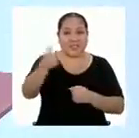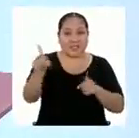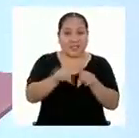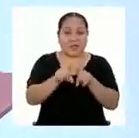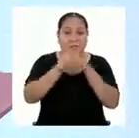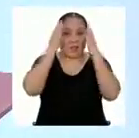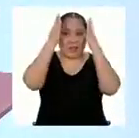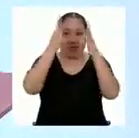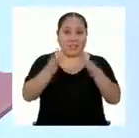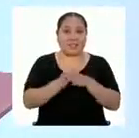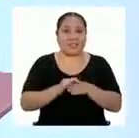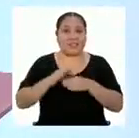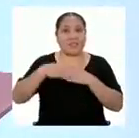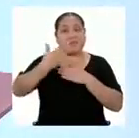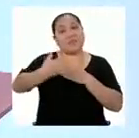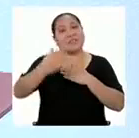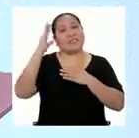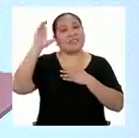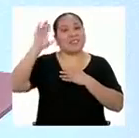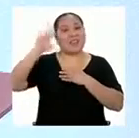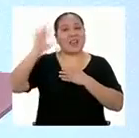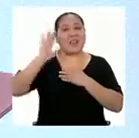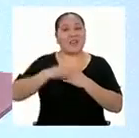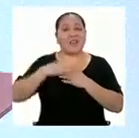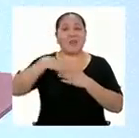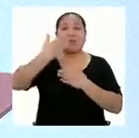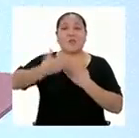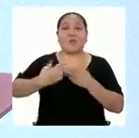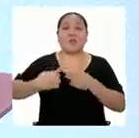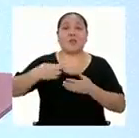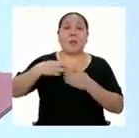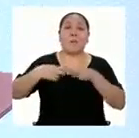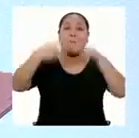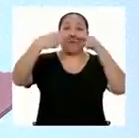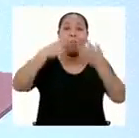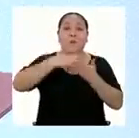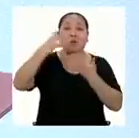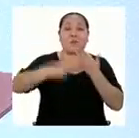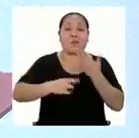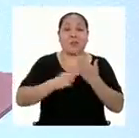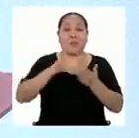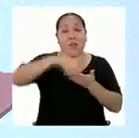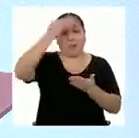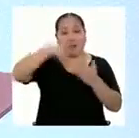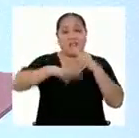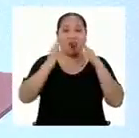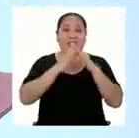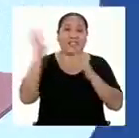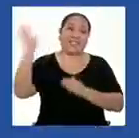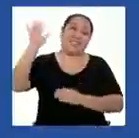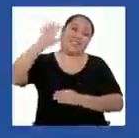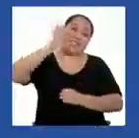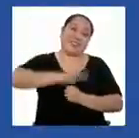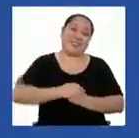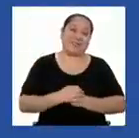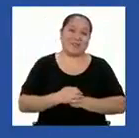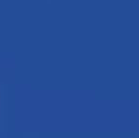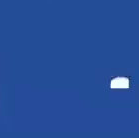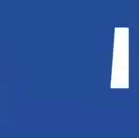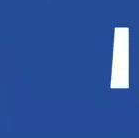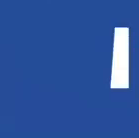su atención. Hasta luego todas y todos. Nos vemos en el próximo programa de Aprende en Casa. ¡Chao, chao, chao!